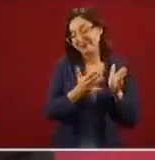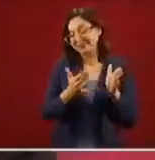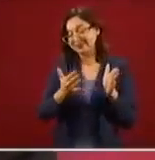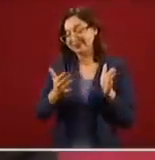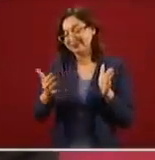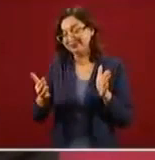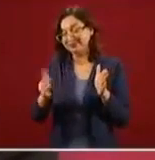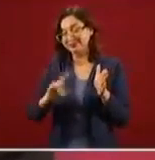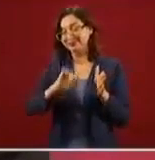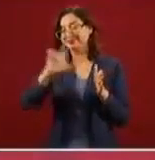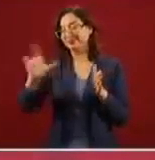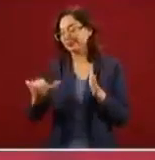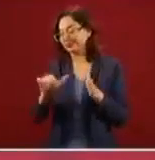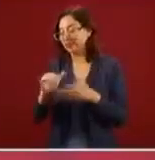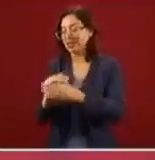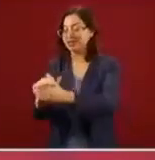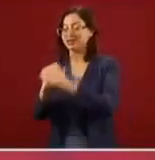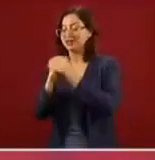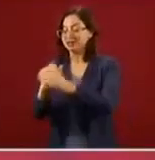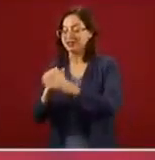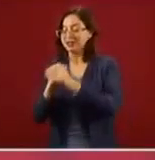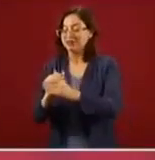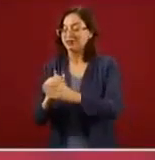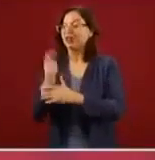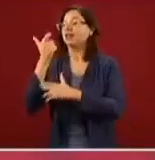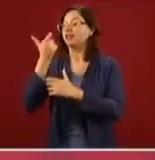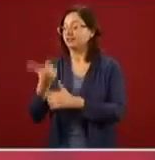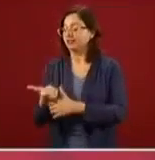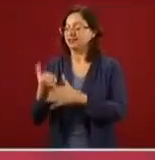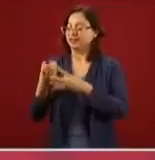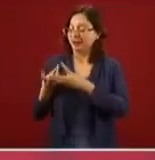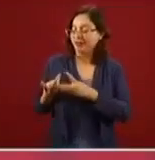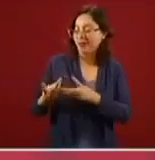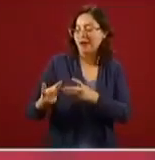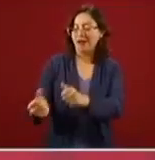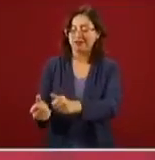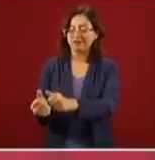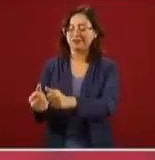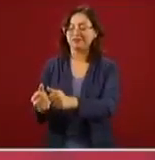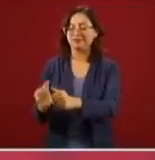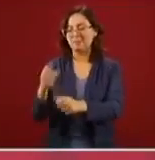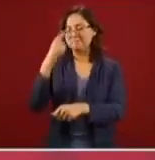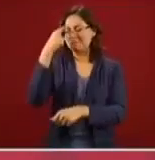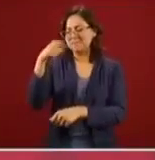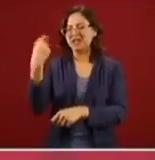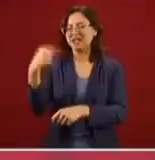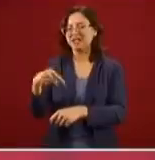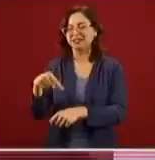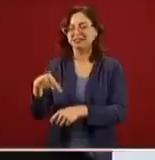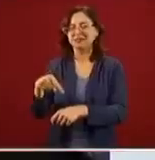hace la rifa? ¿Para qué se utiliza el dinero?